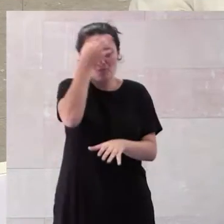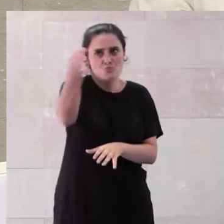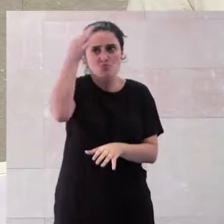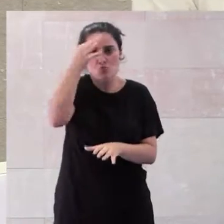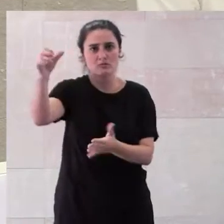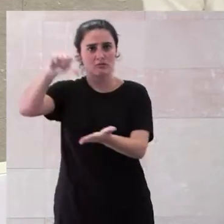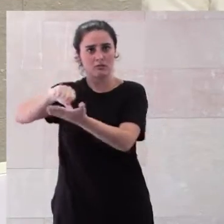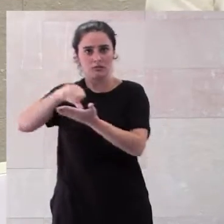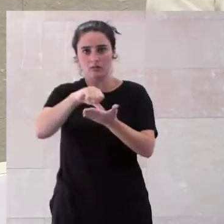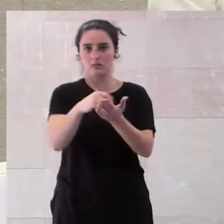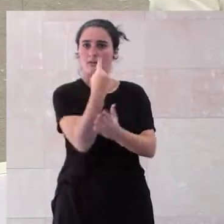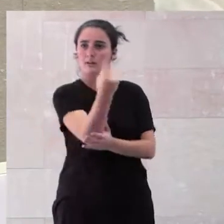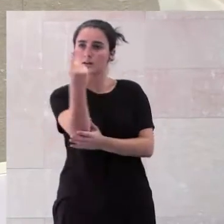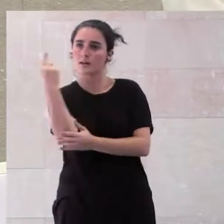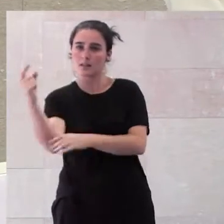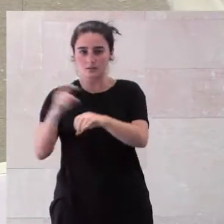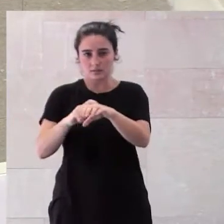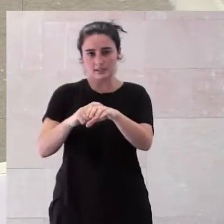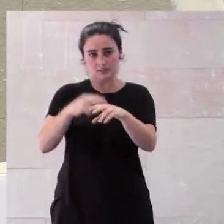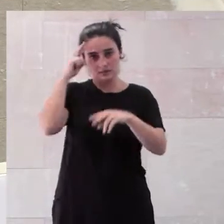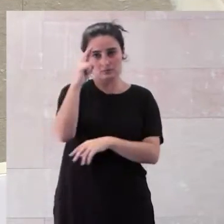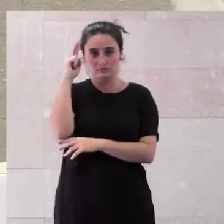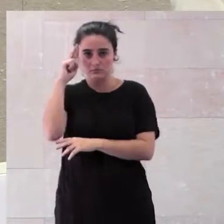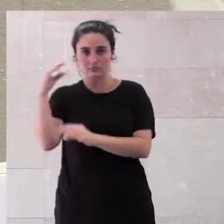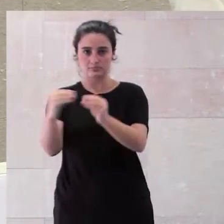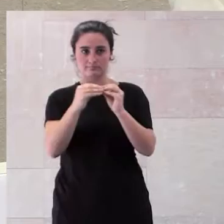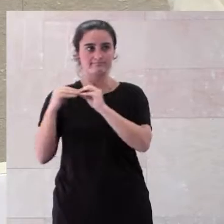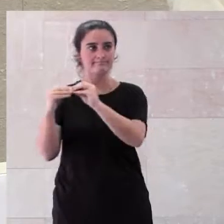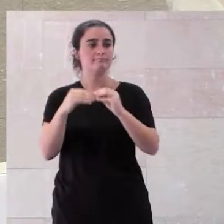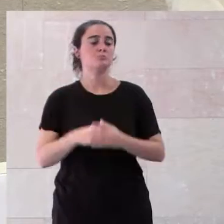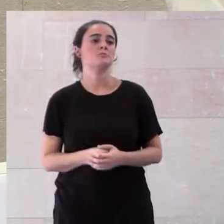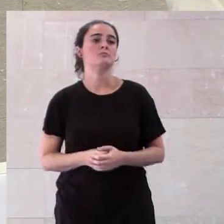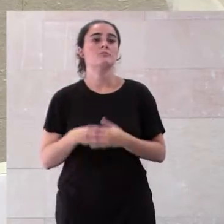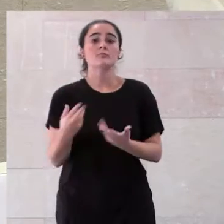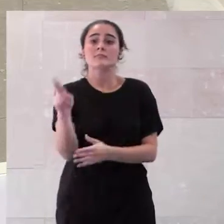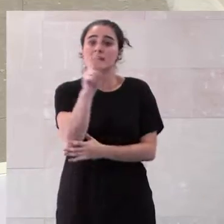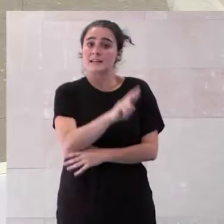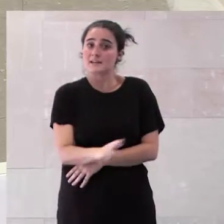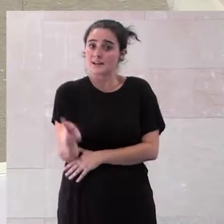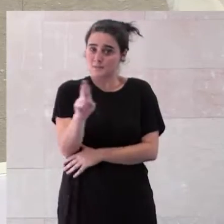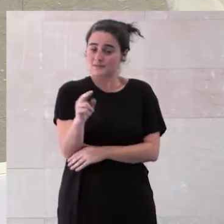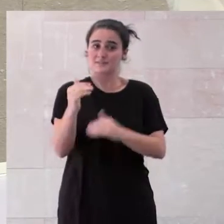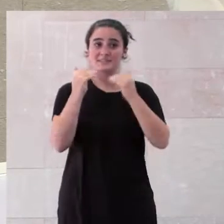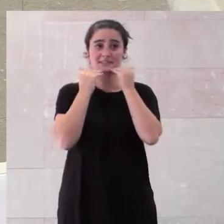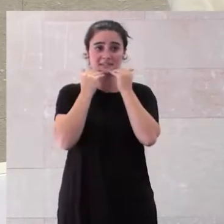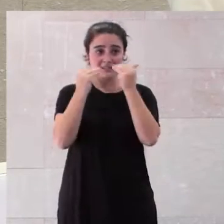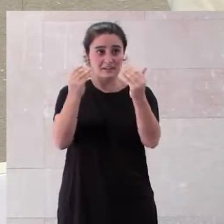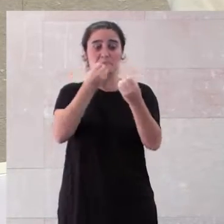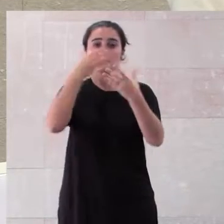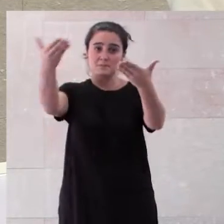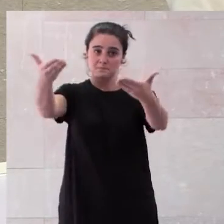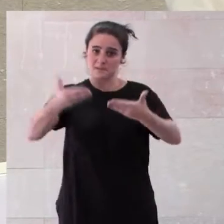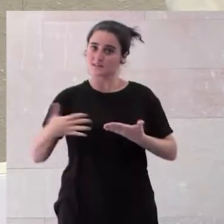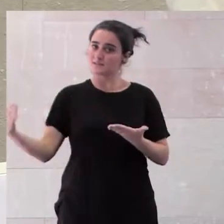vista las particularidades de cada uno. Por lo tanto, repito, os doy la bienvenida a todos y a